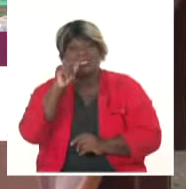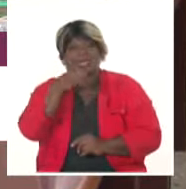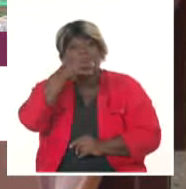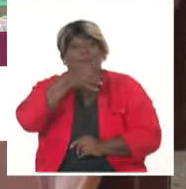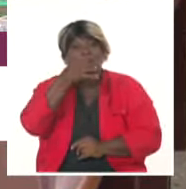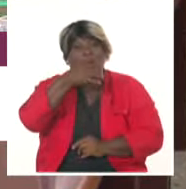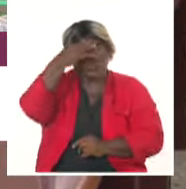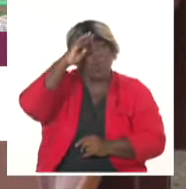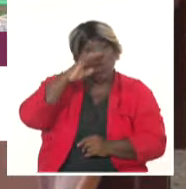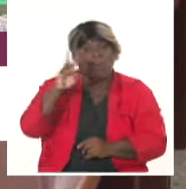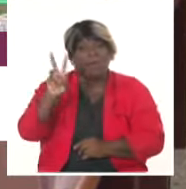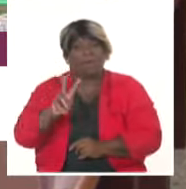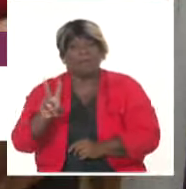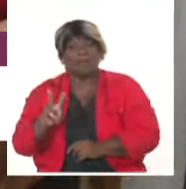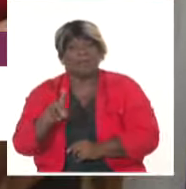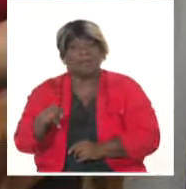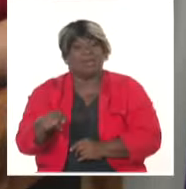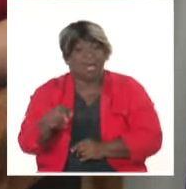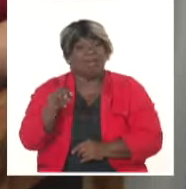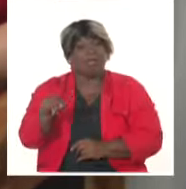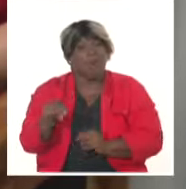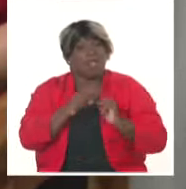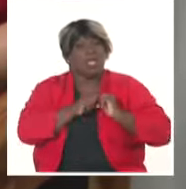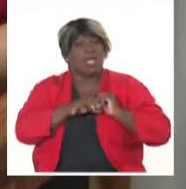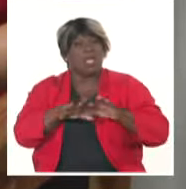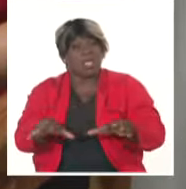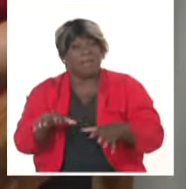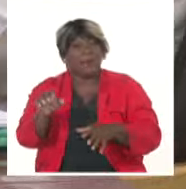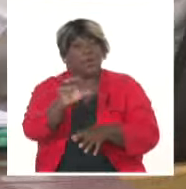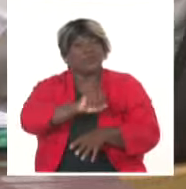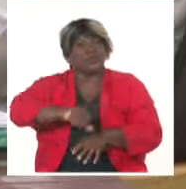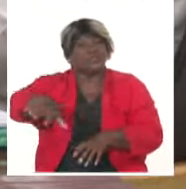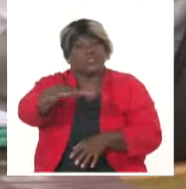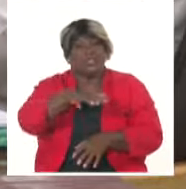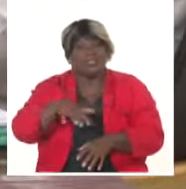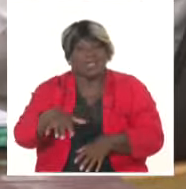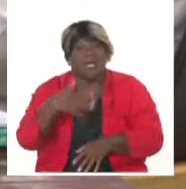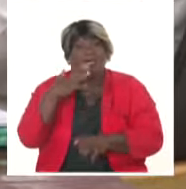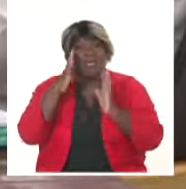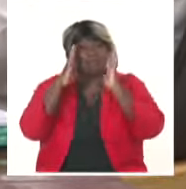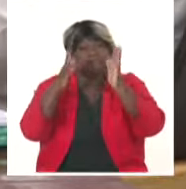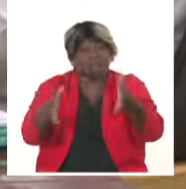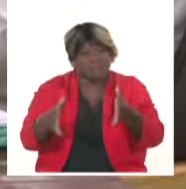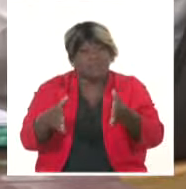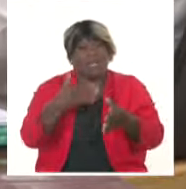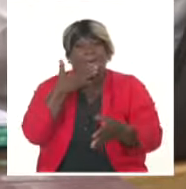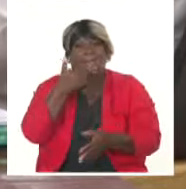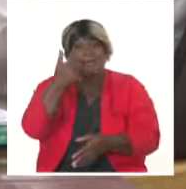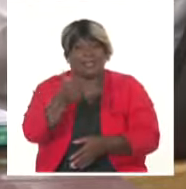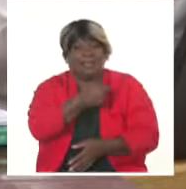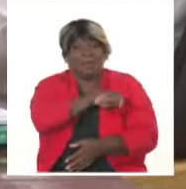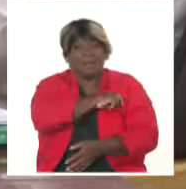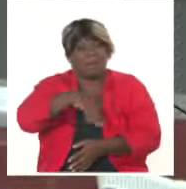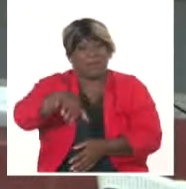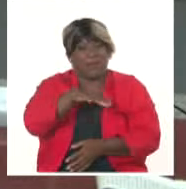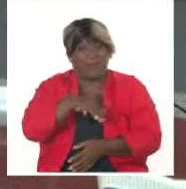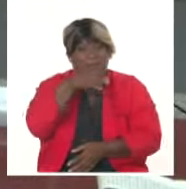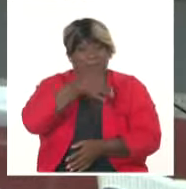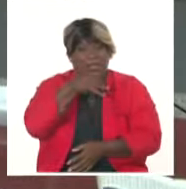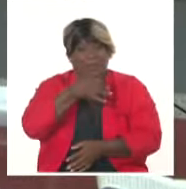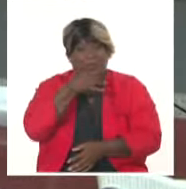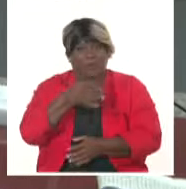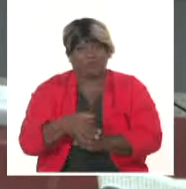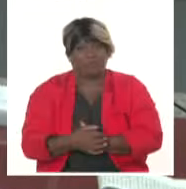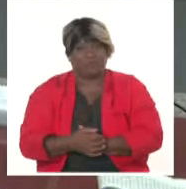Vietnam son un modelo de sociedad que centra su atención en el bienestar del pueblo. En ese sentido, subrayó: